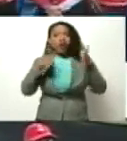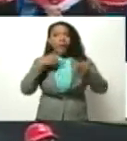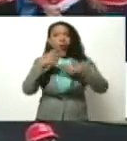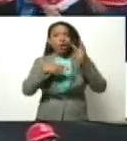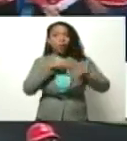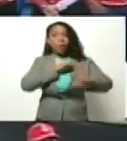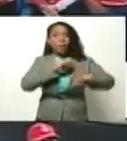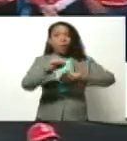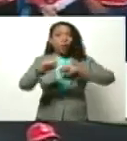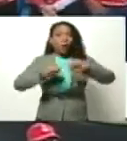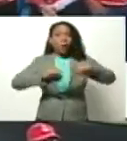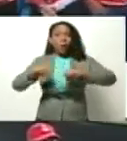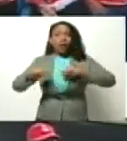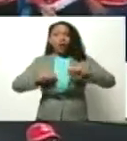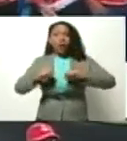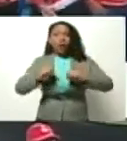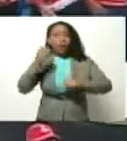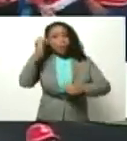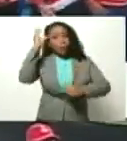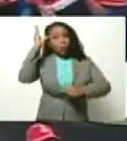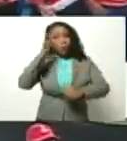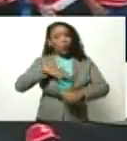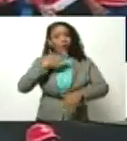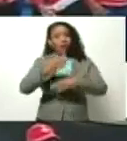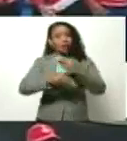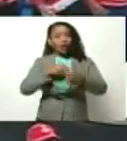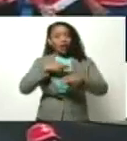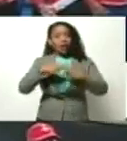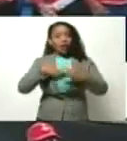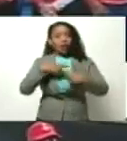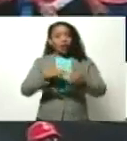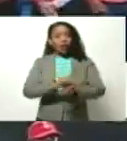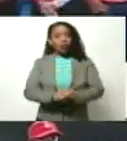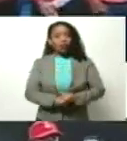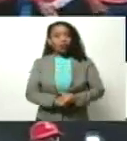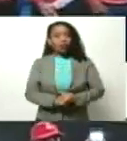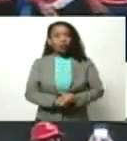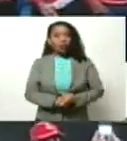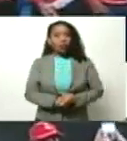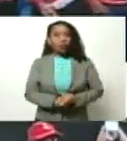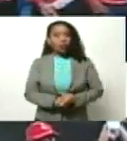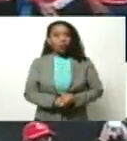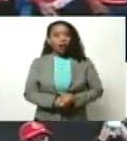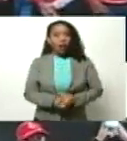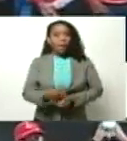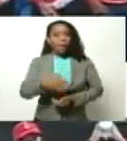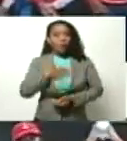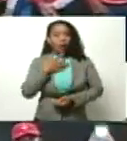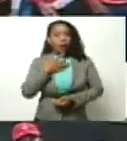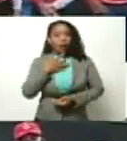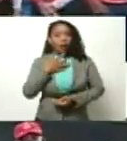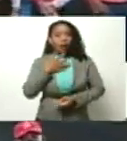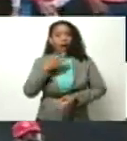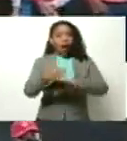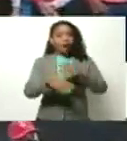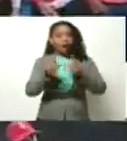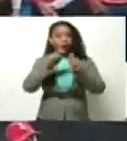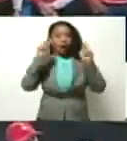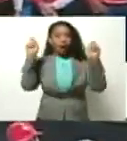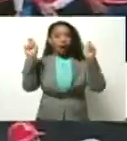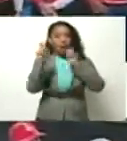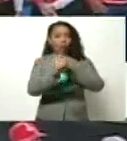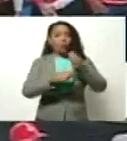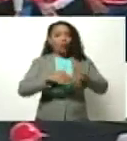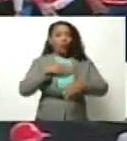movimiento que sea capaz de hacer una revolución que sea capaz de transformar que